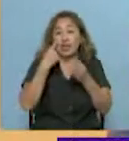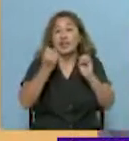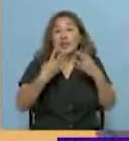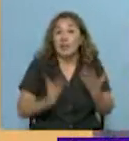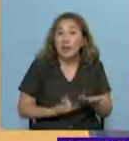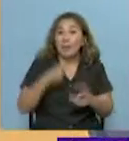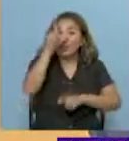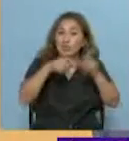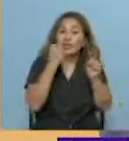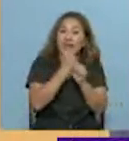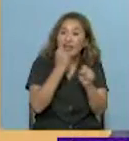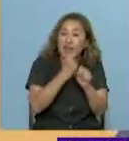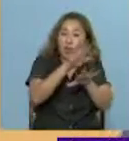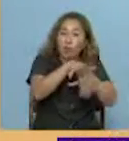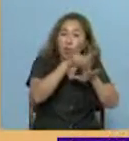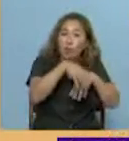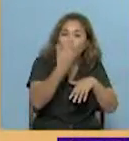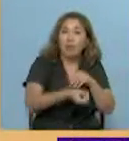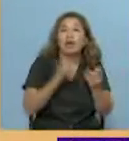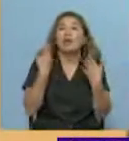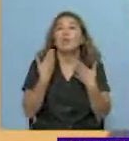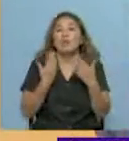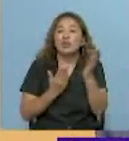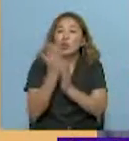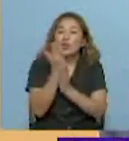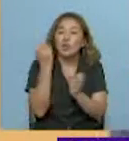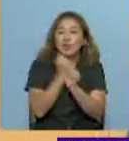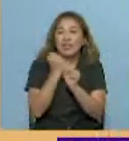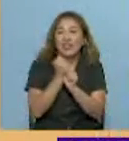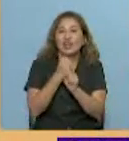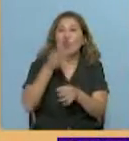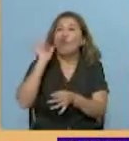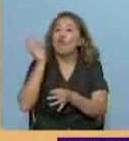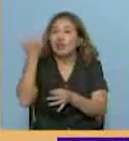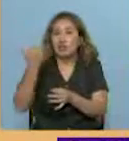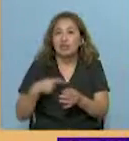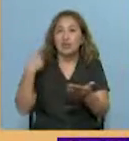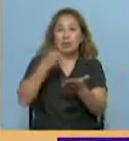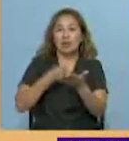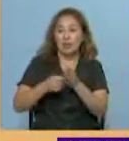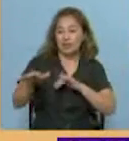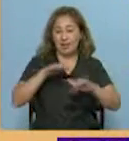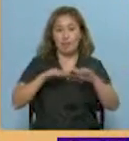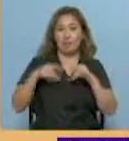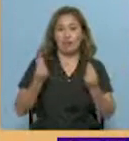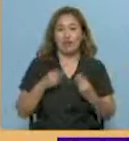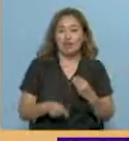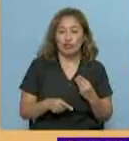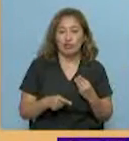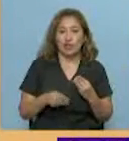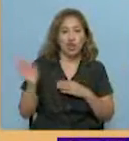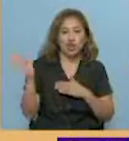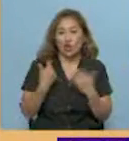recibo el productor va a tener algo más de recursos para poder hacer frente a todas sus obligaciones y se va moviendo precisamente todo